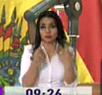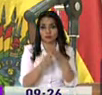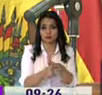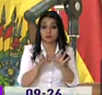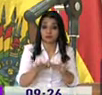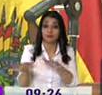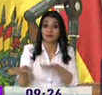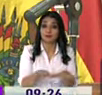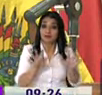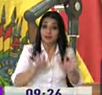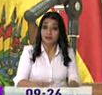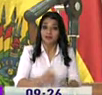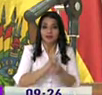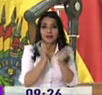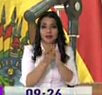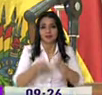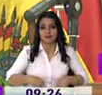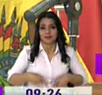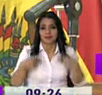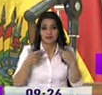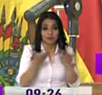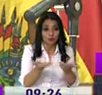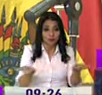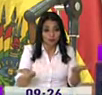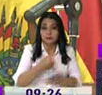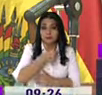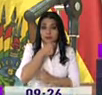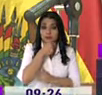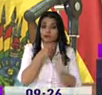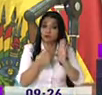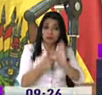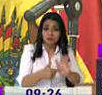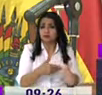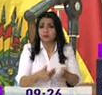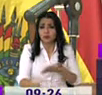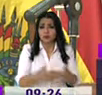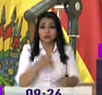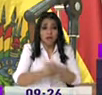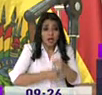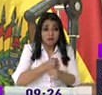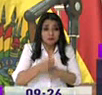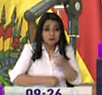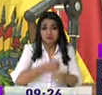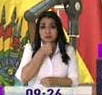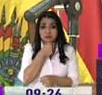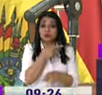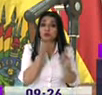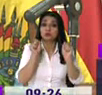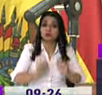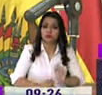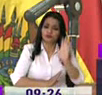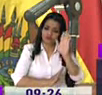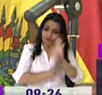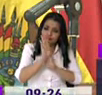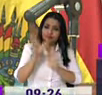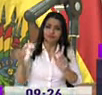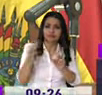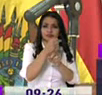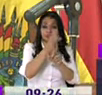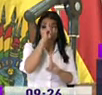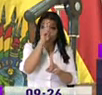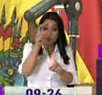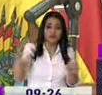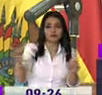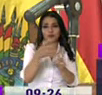de acciones le cambian la vida, porque han demostrado que sin importar la edad, ustedes pueden seguir alcanzando sus